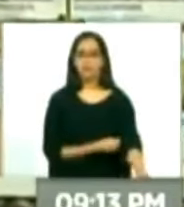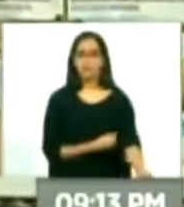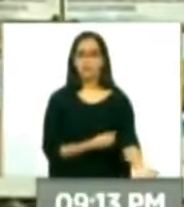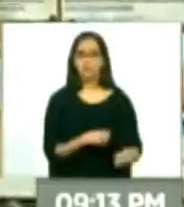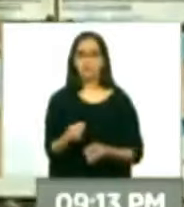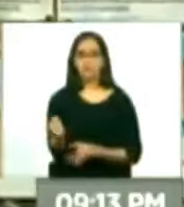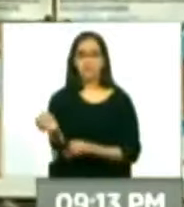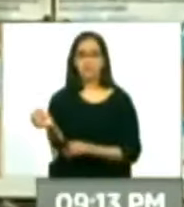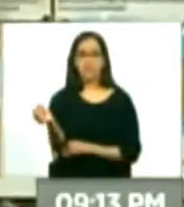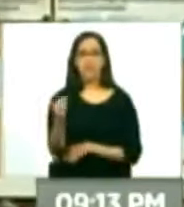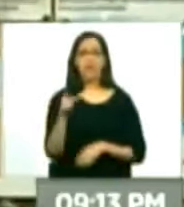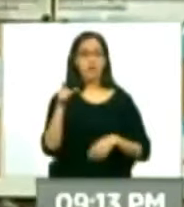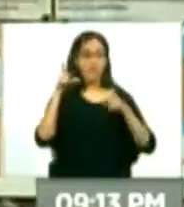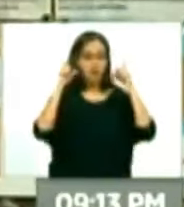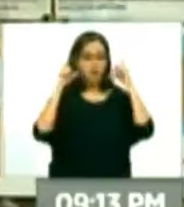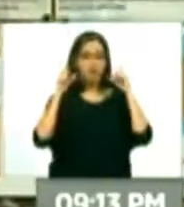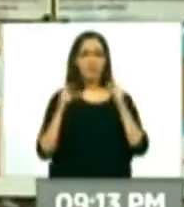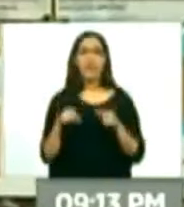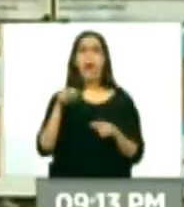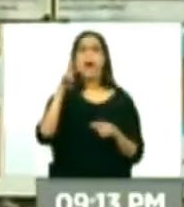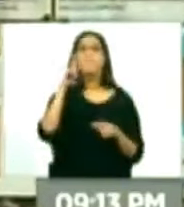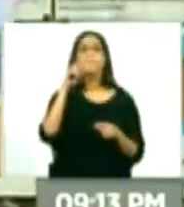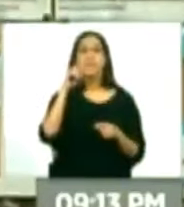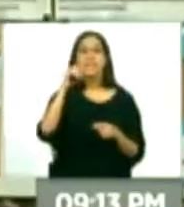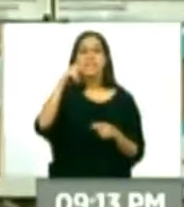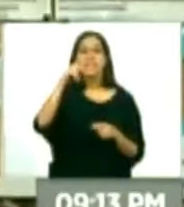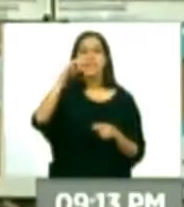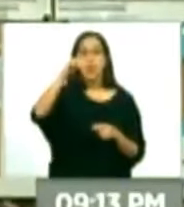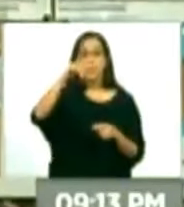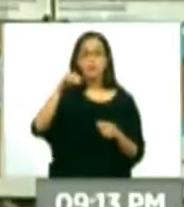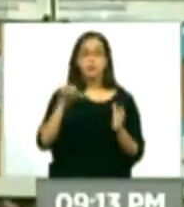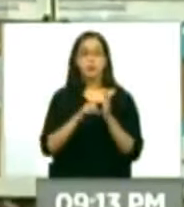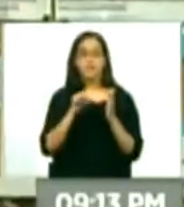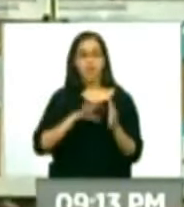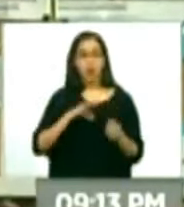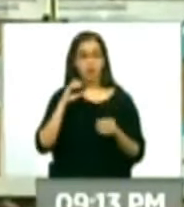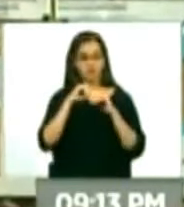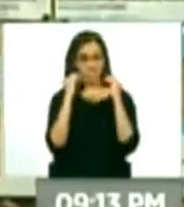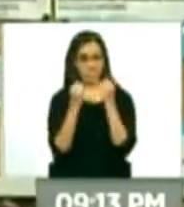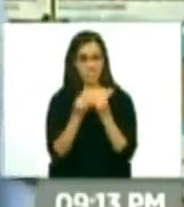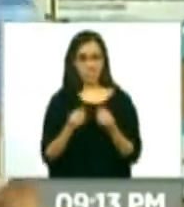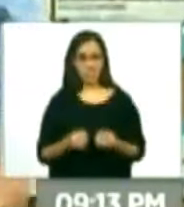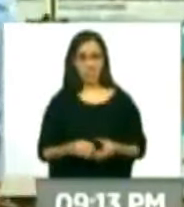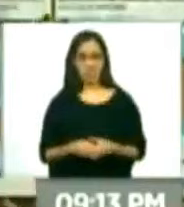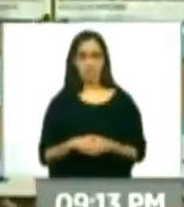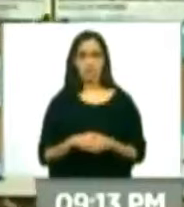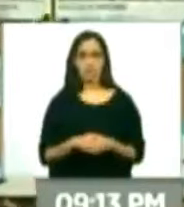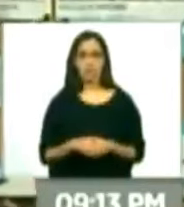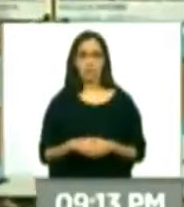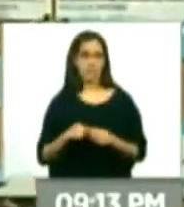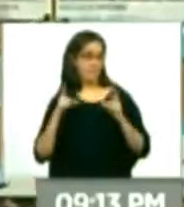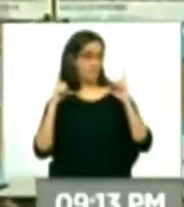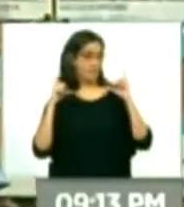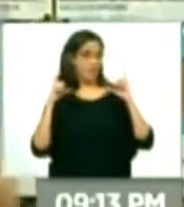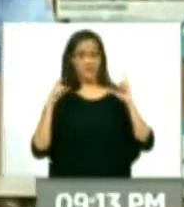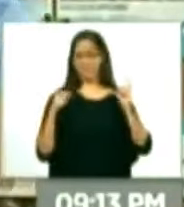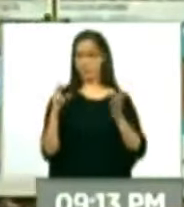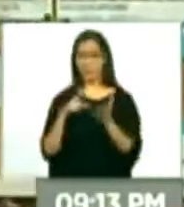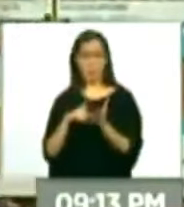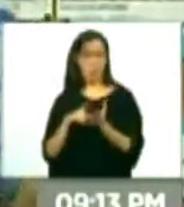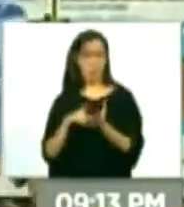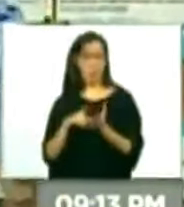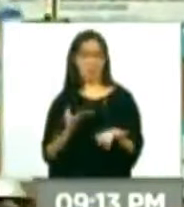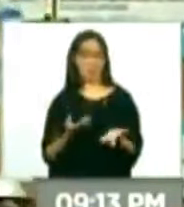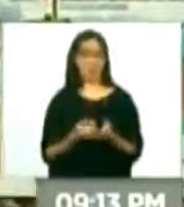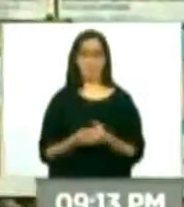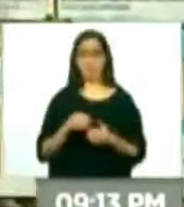esa donde ellos van y se toman la foto queda a 20 kilómetros donde quedan las oficinas. Y se toman la foto ahí. Aquí estamos en la Corte Penal.